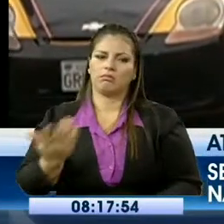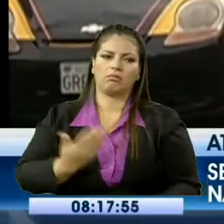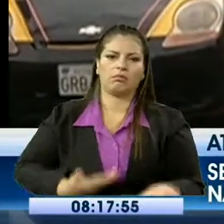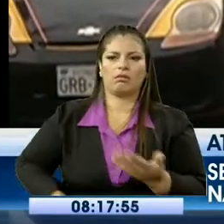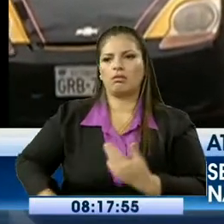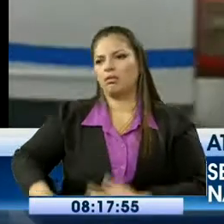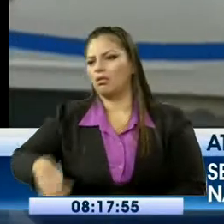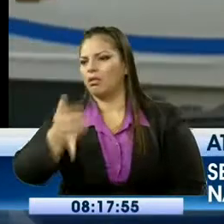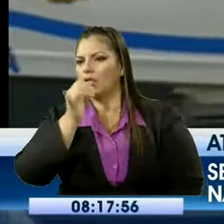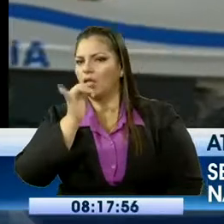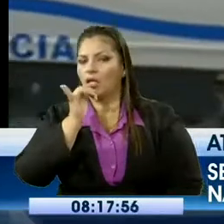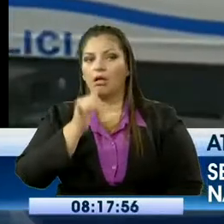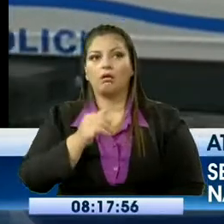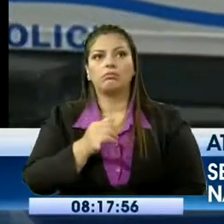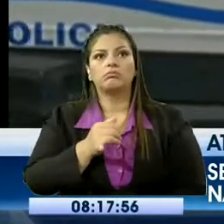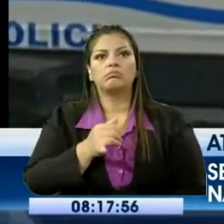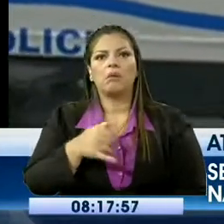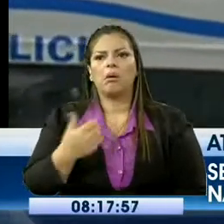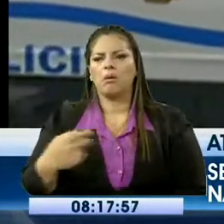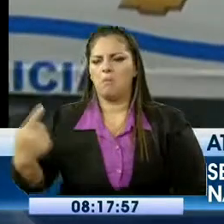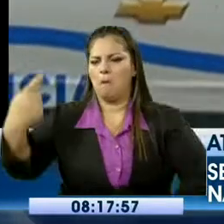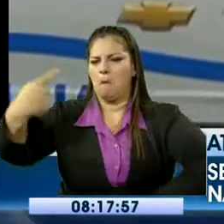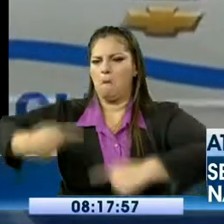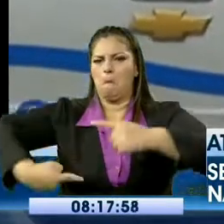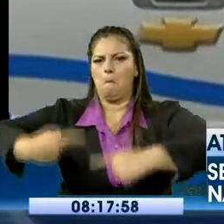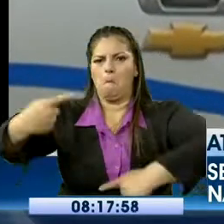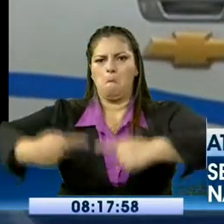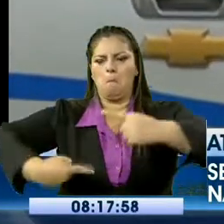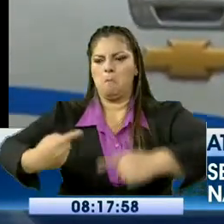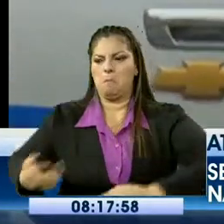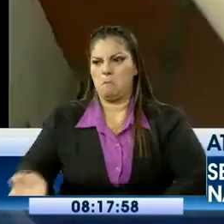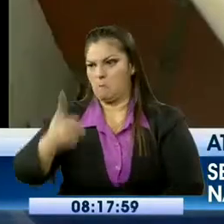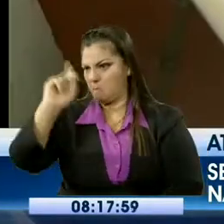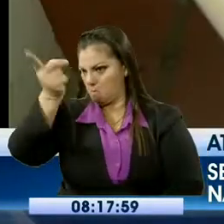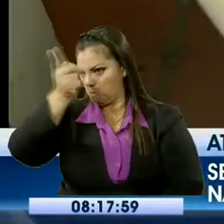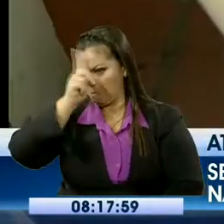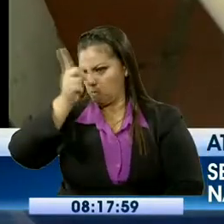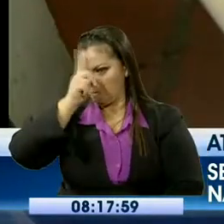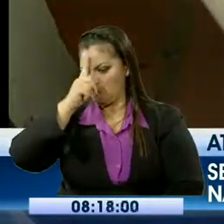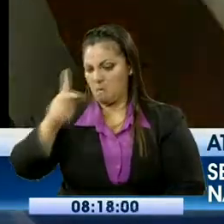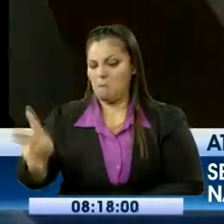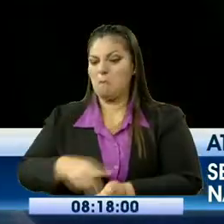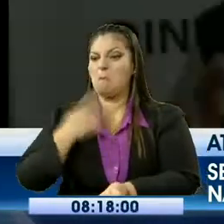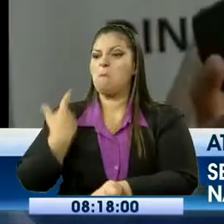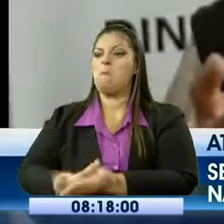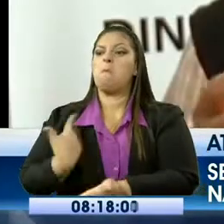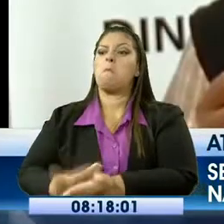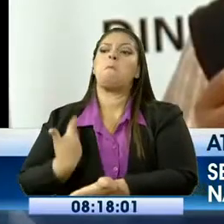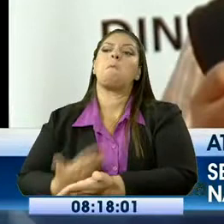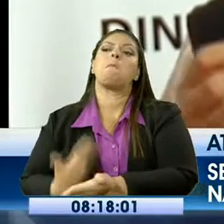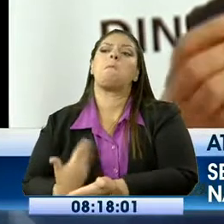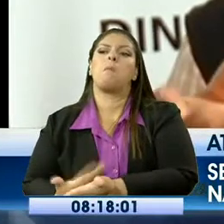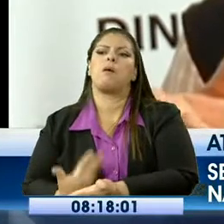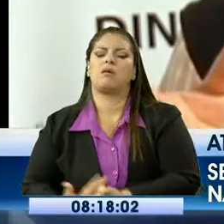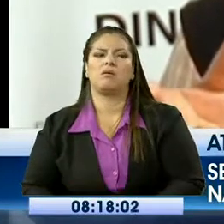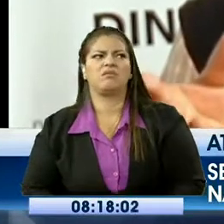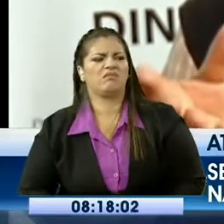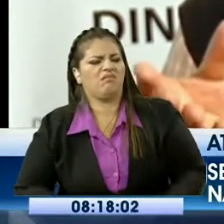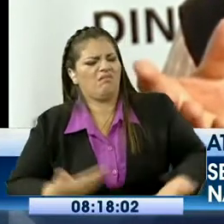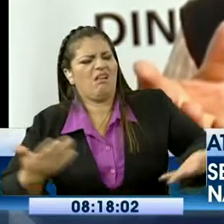Durán. Miembros de la DINASET lo capturaron por tentativa de asesinato. La víctima,